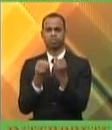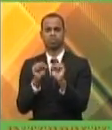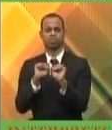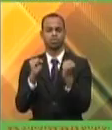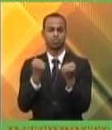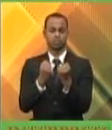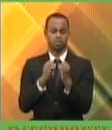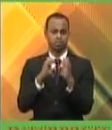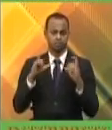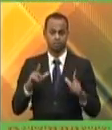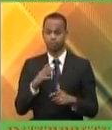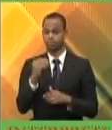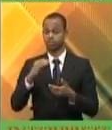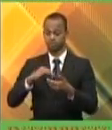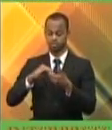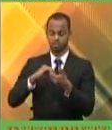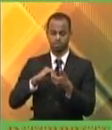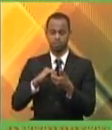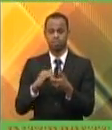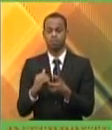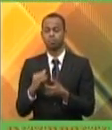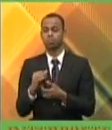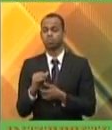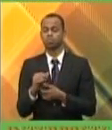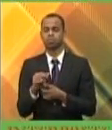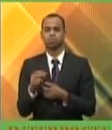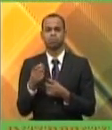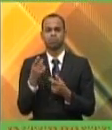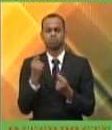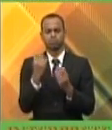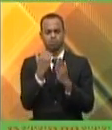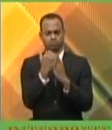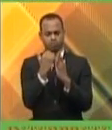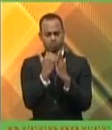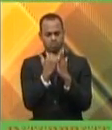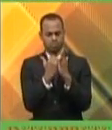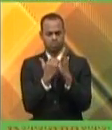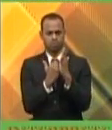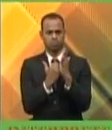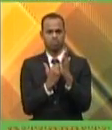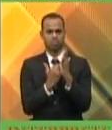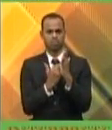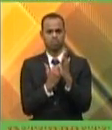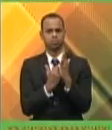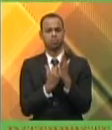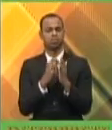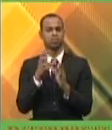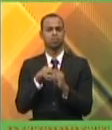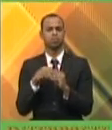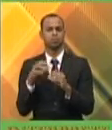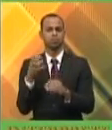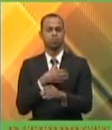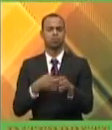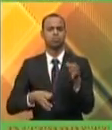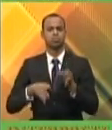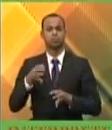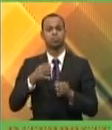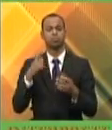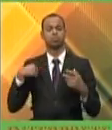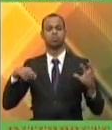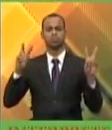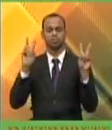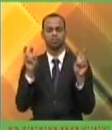y de conadis un marco dentro del poder judicial que hemos